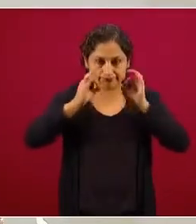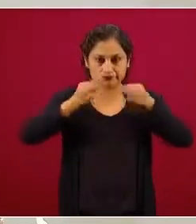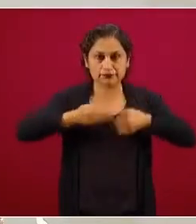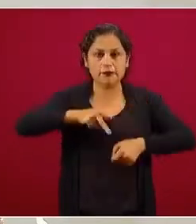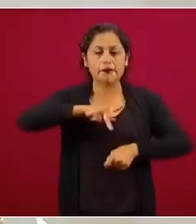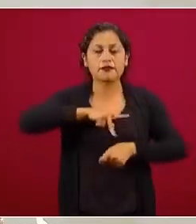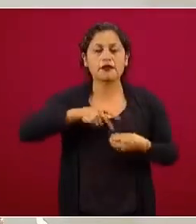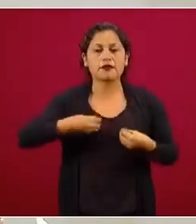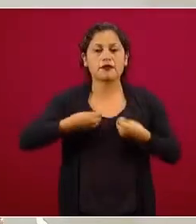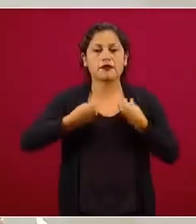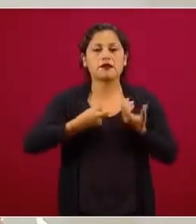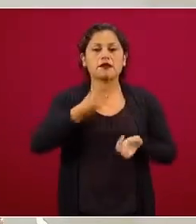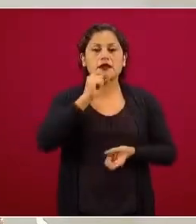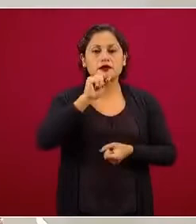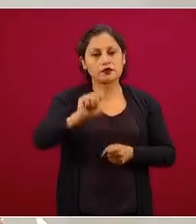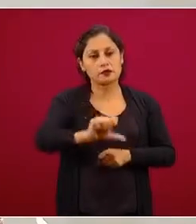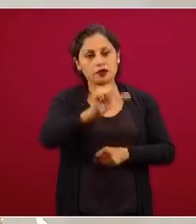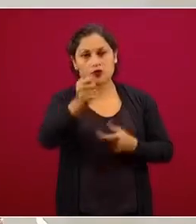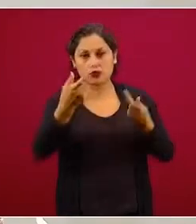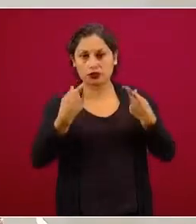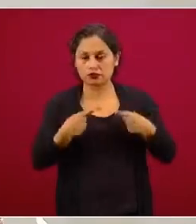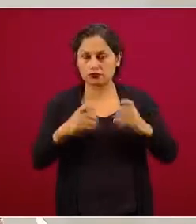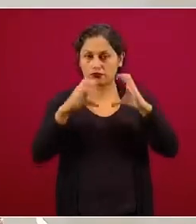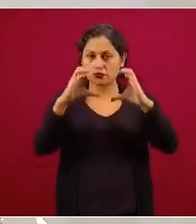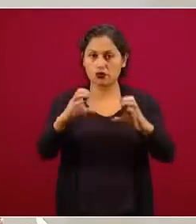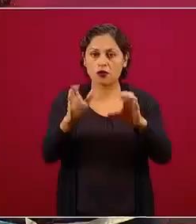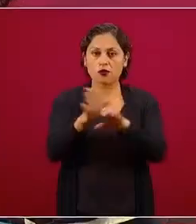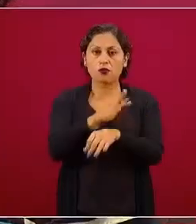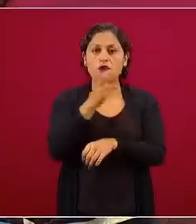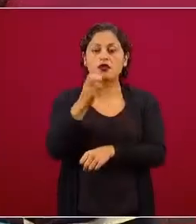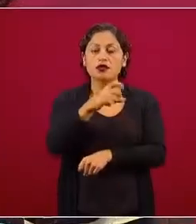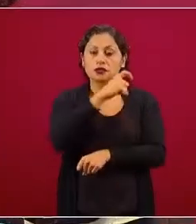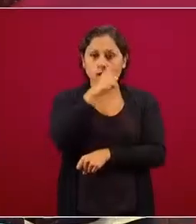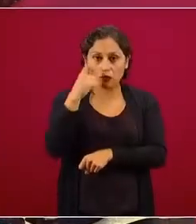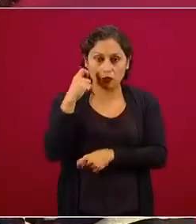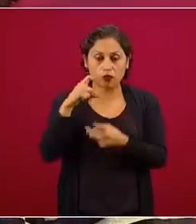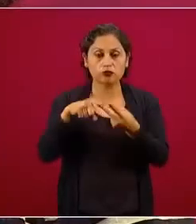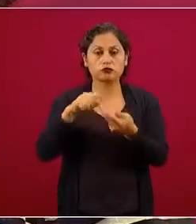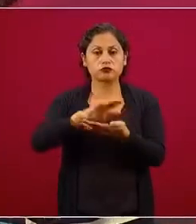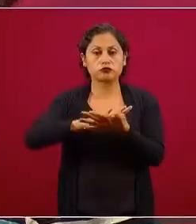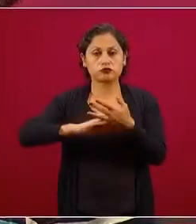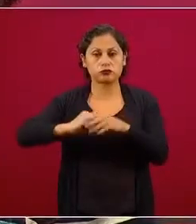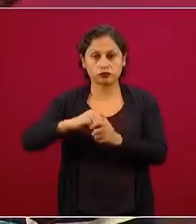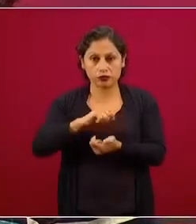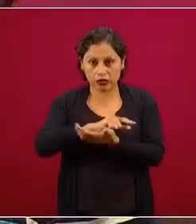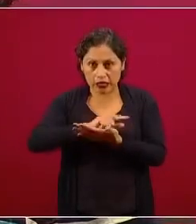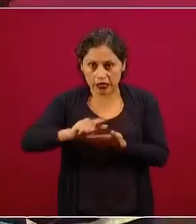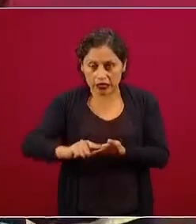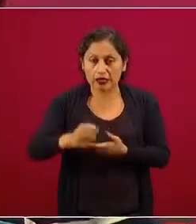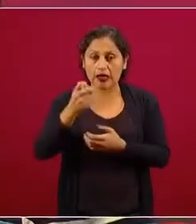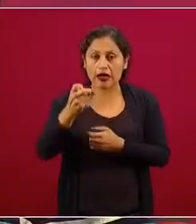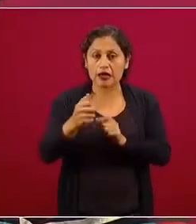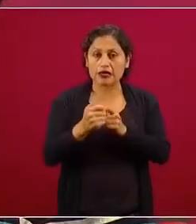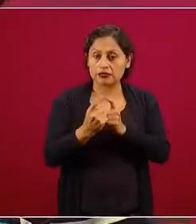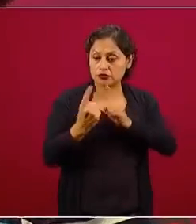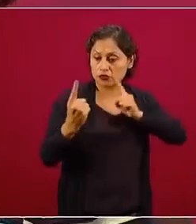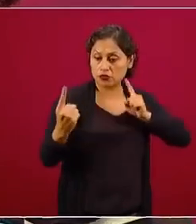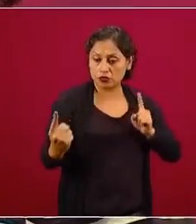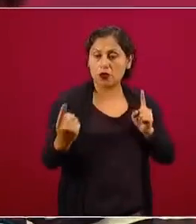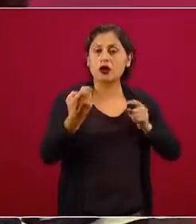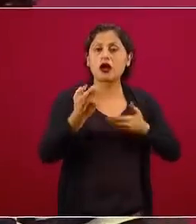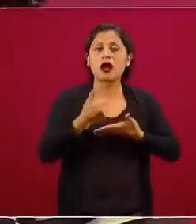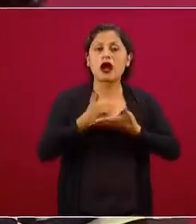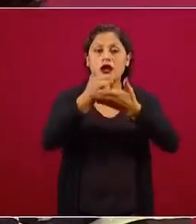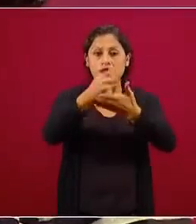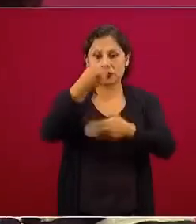eso, usar el cubrebocas, lavarnos las manos y mantener una sana distancia permitirán salvar más vidas